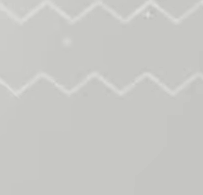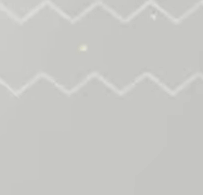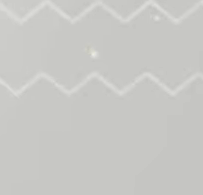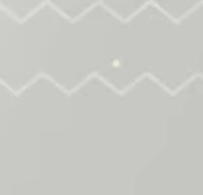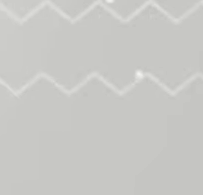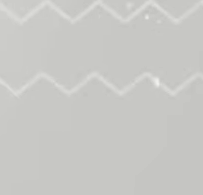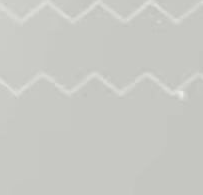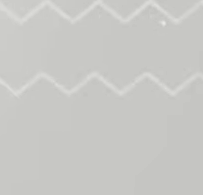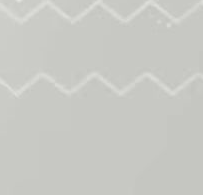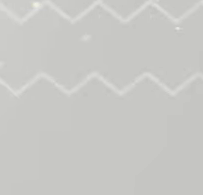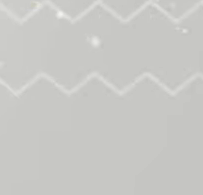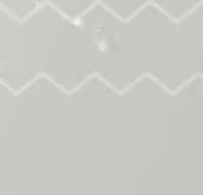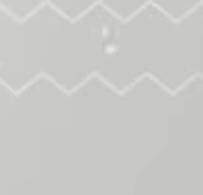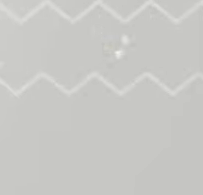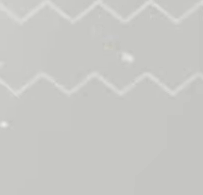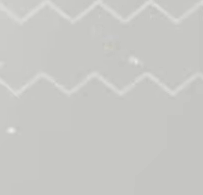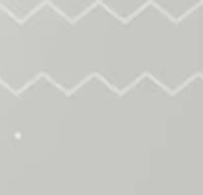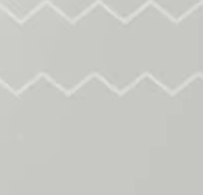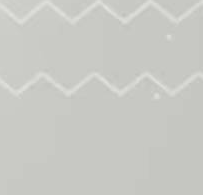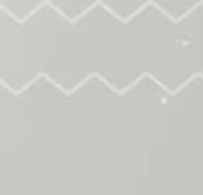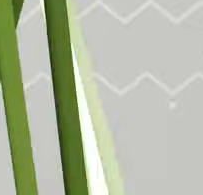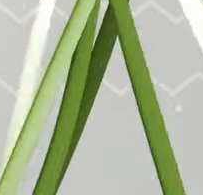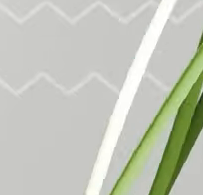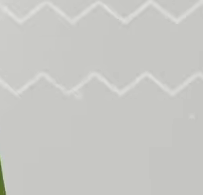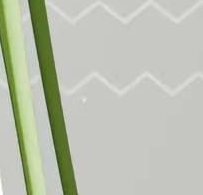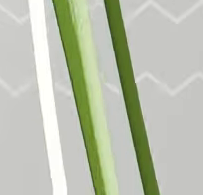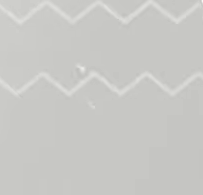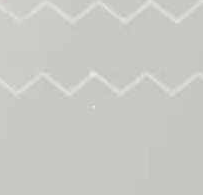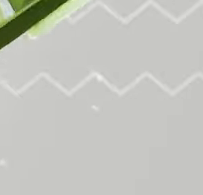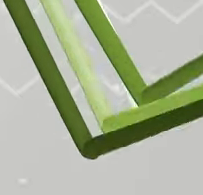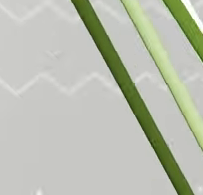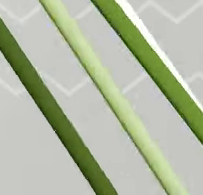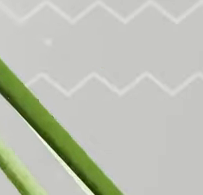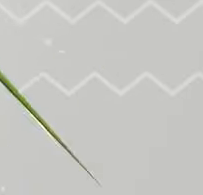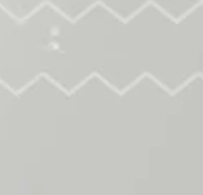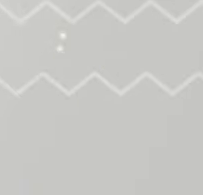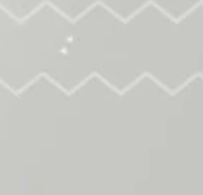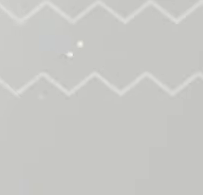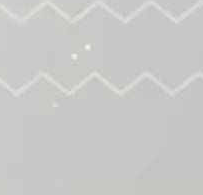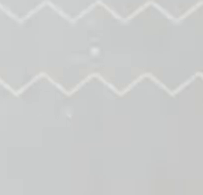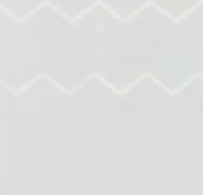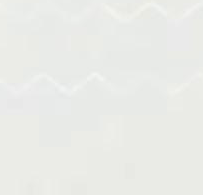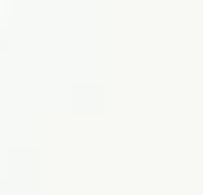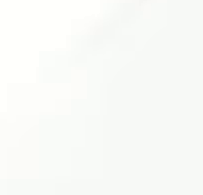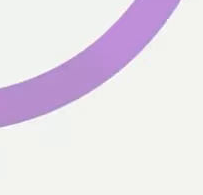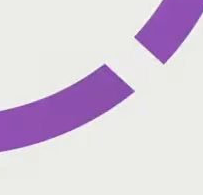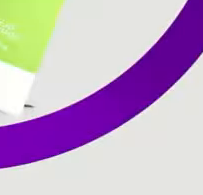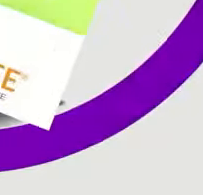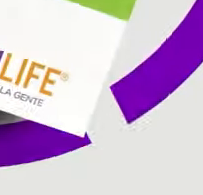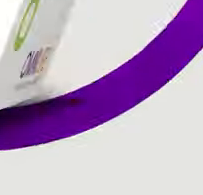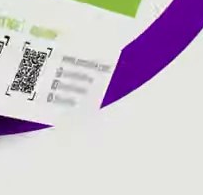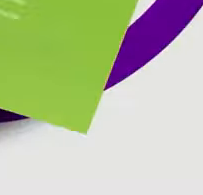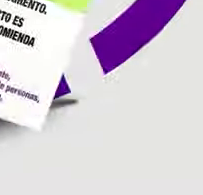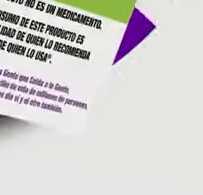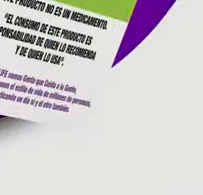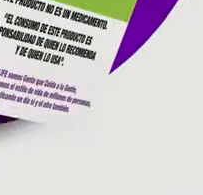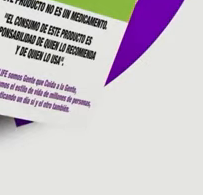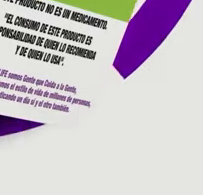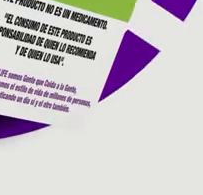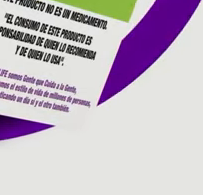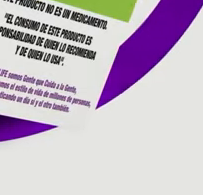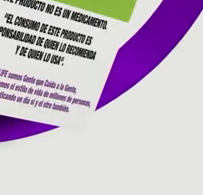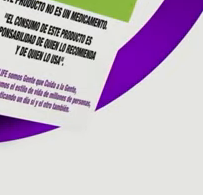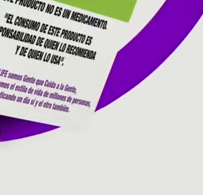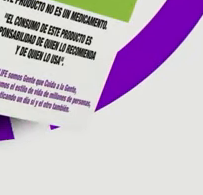y stevia, endulzantes de origen natural y una nueva imagen. Enfoque positivo con